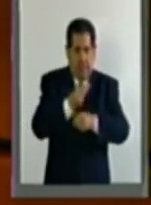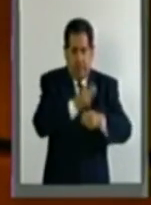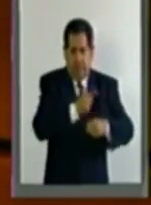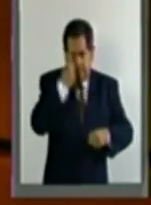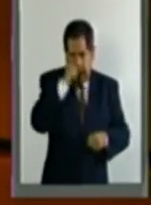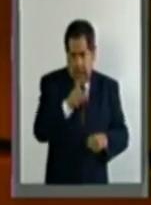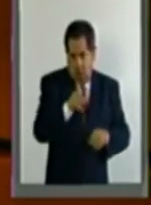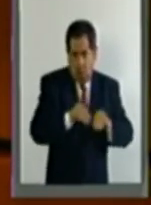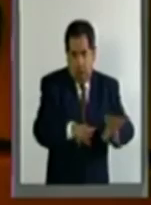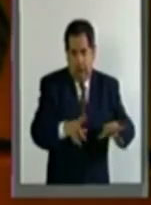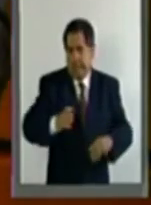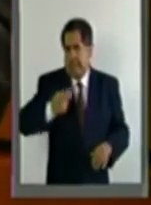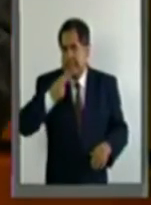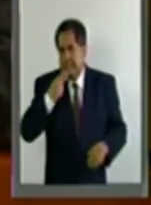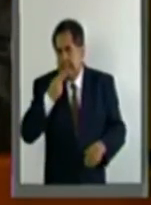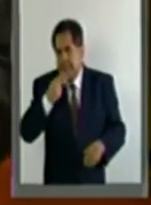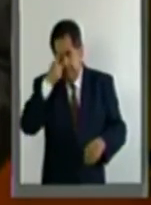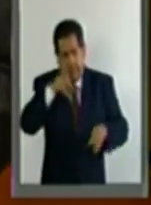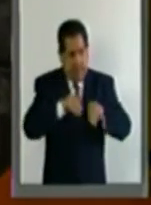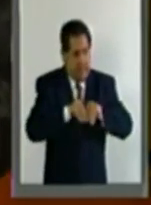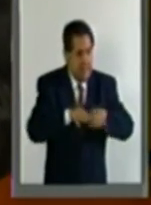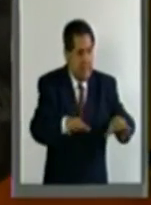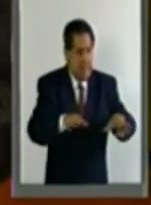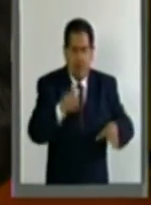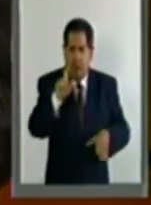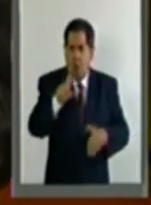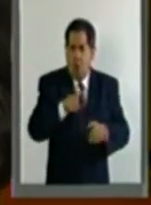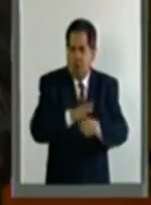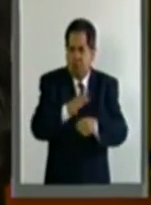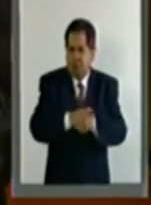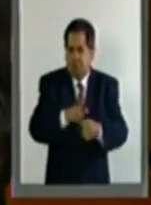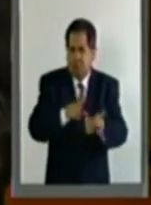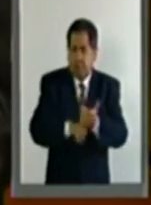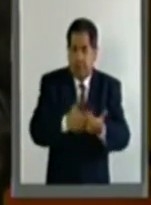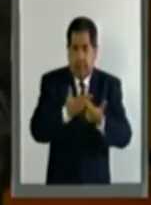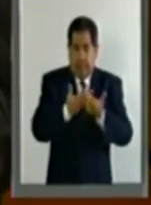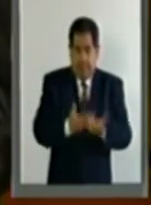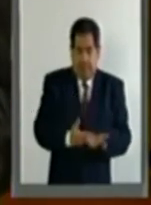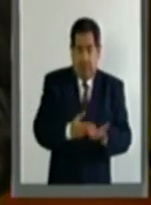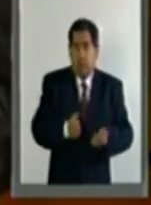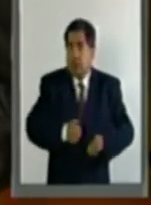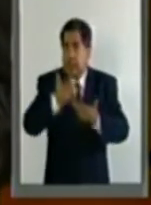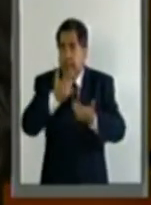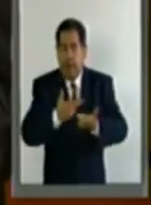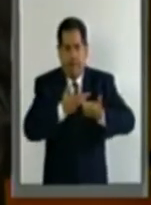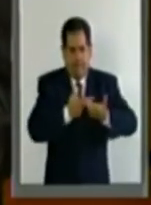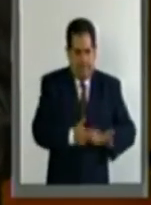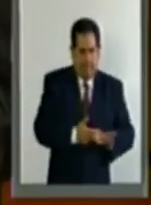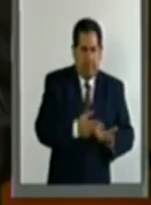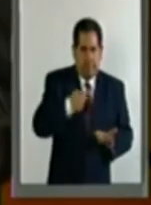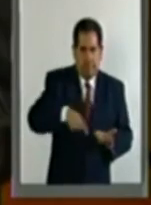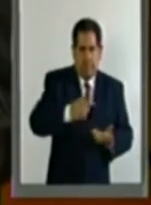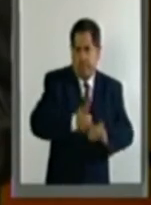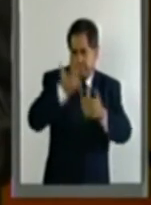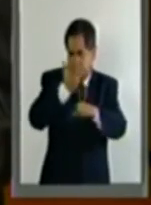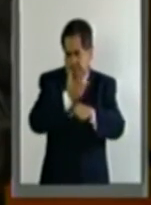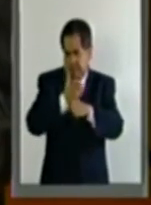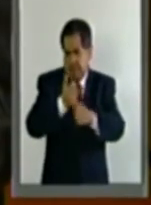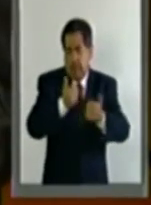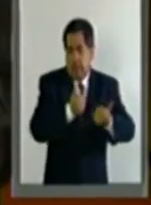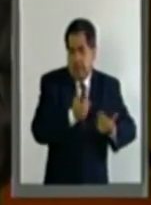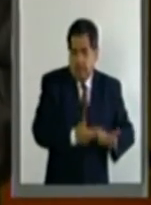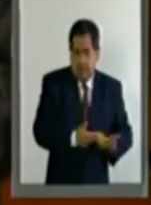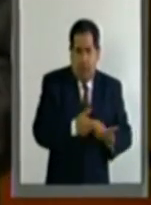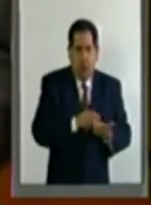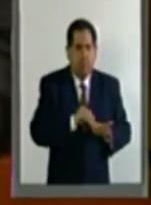permita eficientar el agua restante de la que se entrega a los Estados Unidos. Es